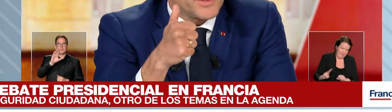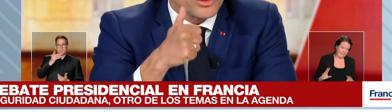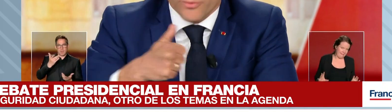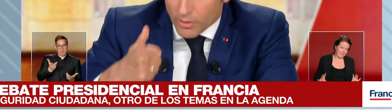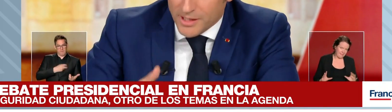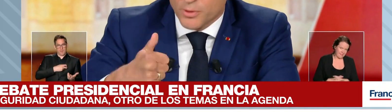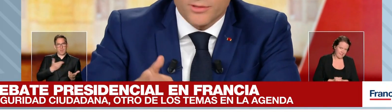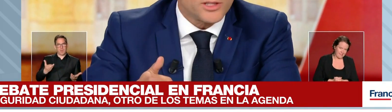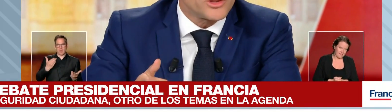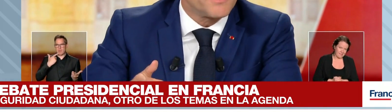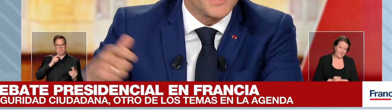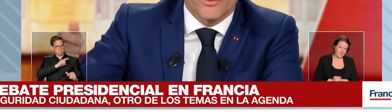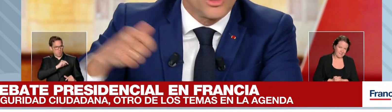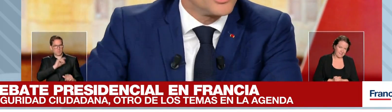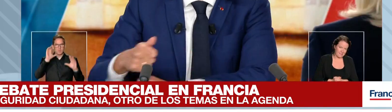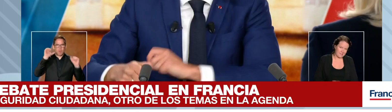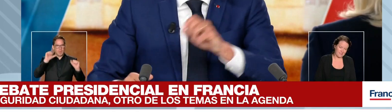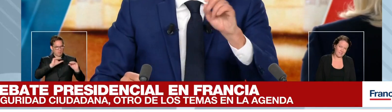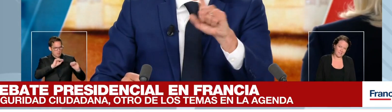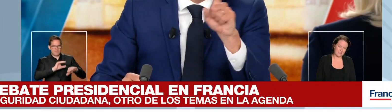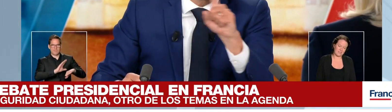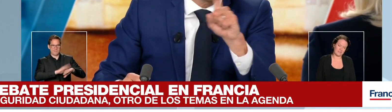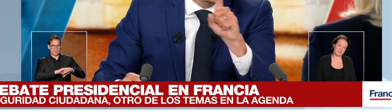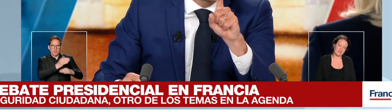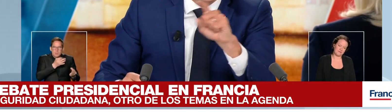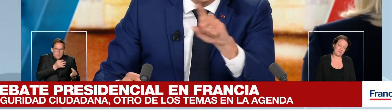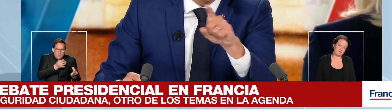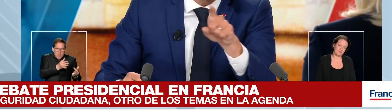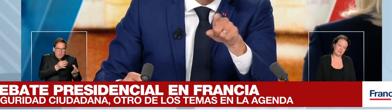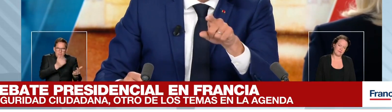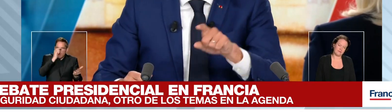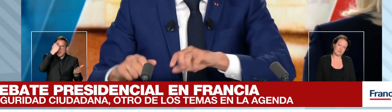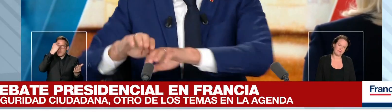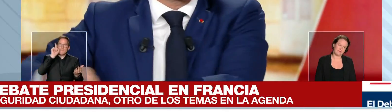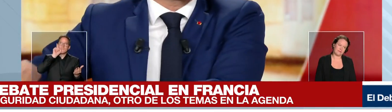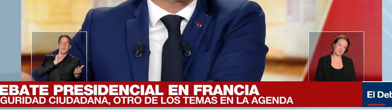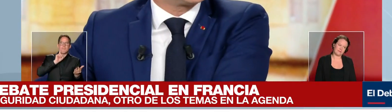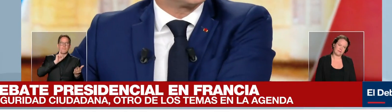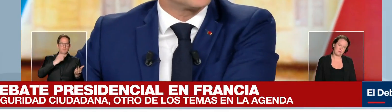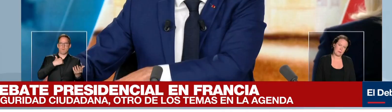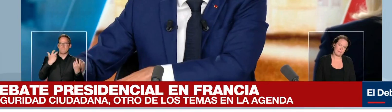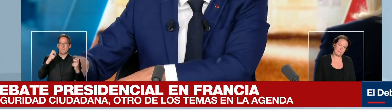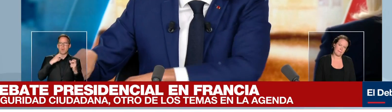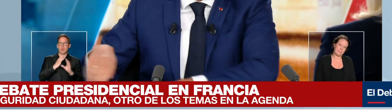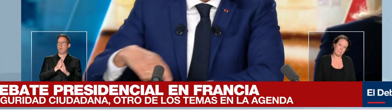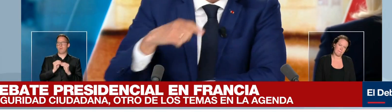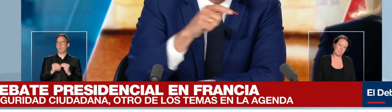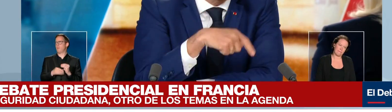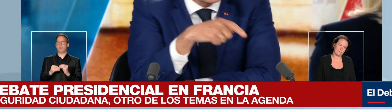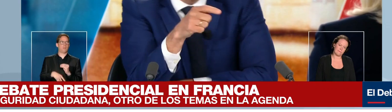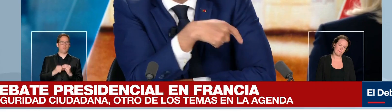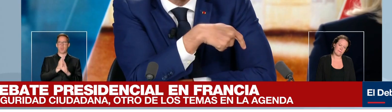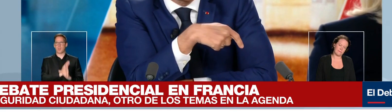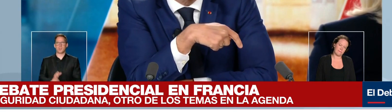porque se liberó la palabra, porque formamos estos gendarmes. Y yo no voy a hacer una política que consista en esconder